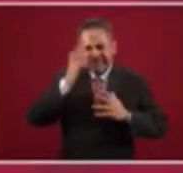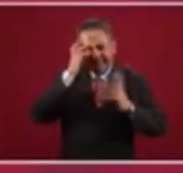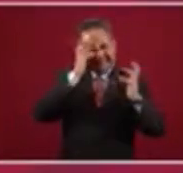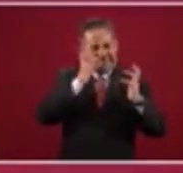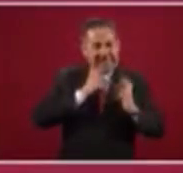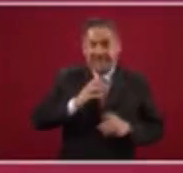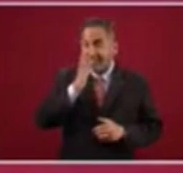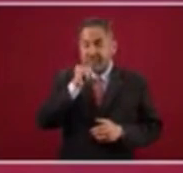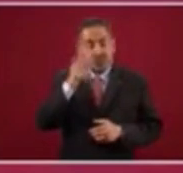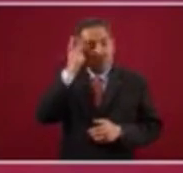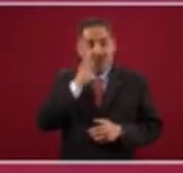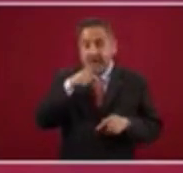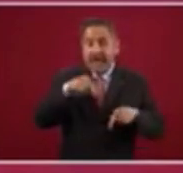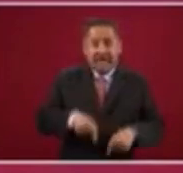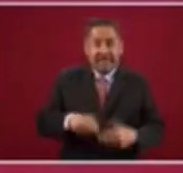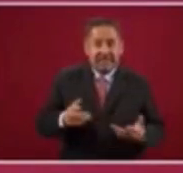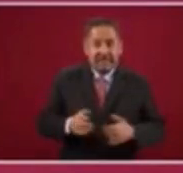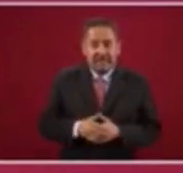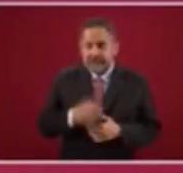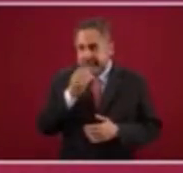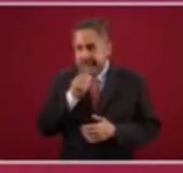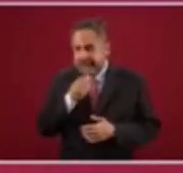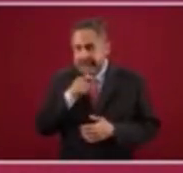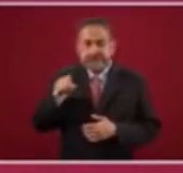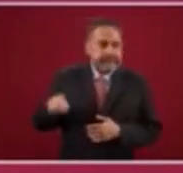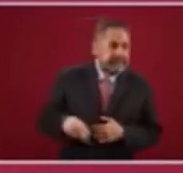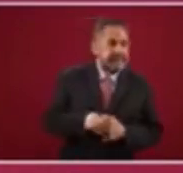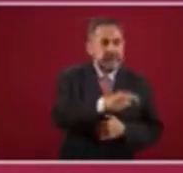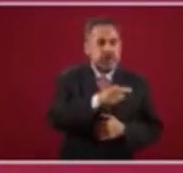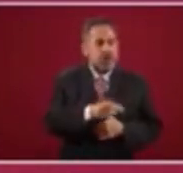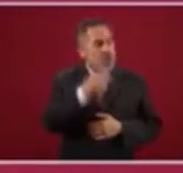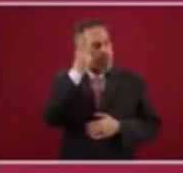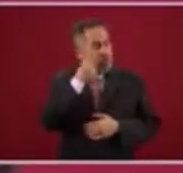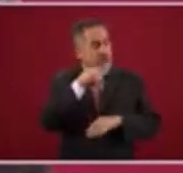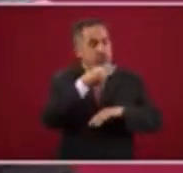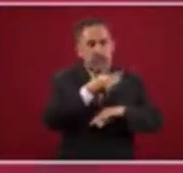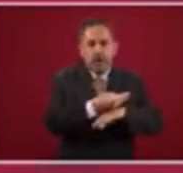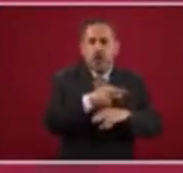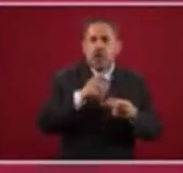Maximiliano, que terminó durmiendo